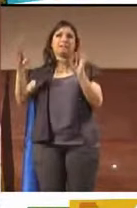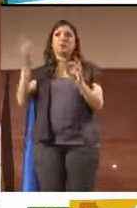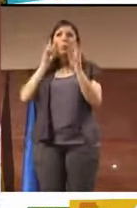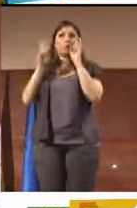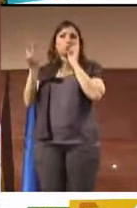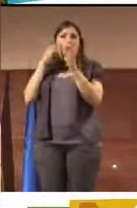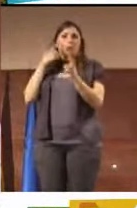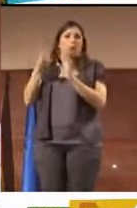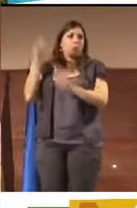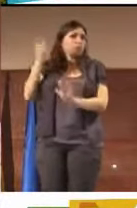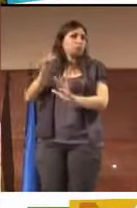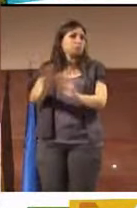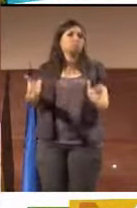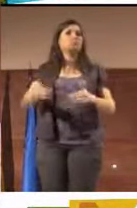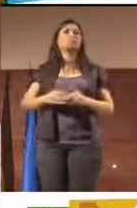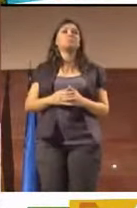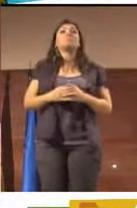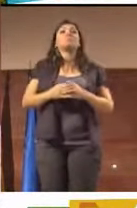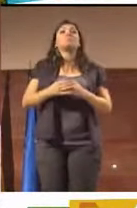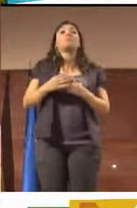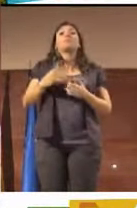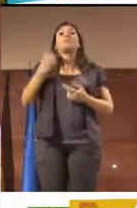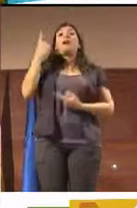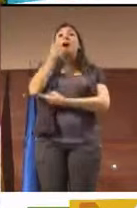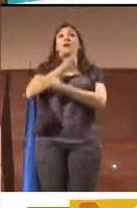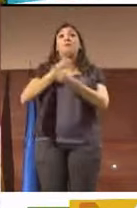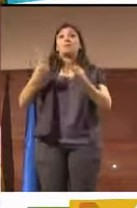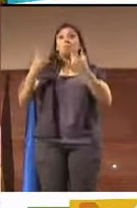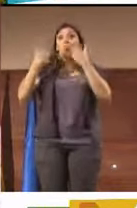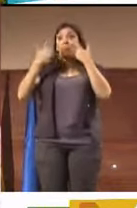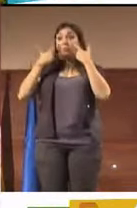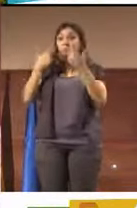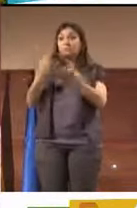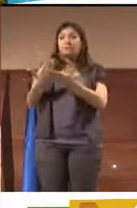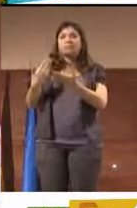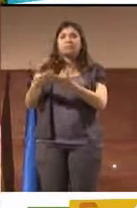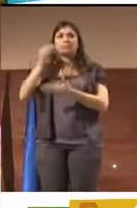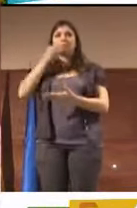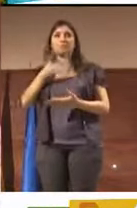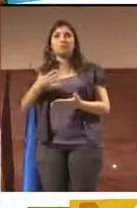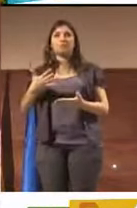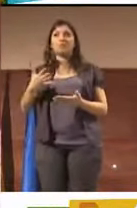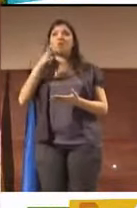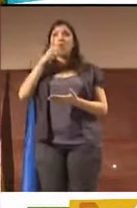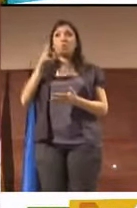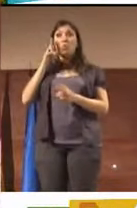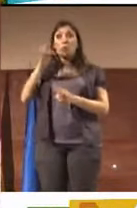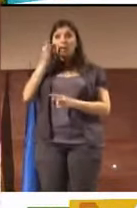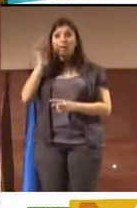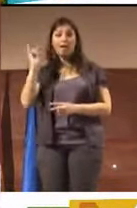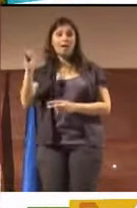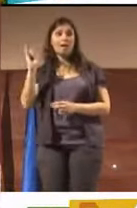visuales. A veces es bueno encontrarse con las obvias, las evidentes y las visuales, porque eso nos permite